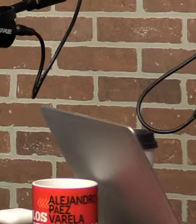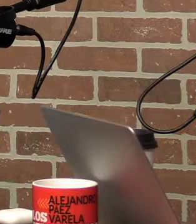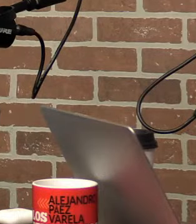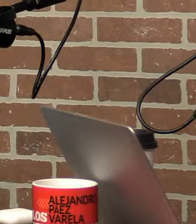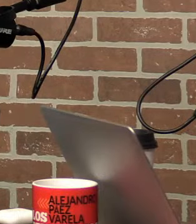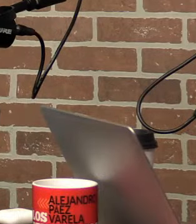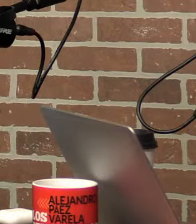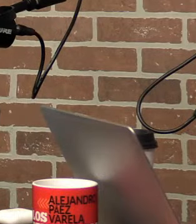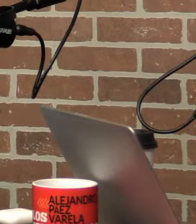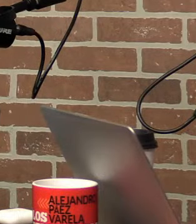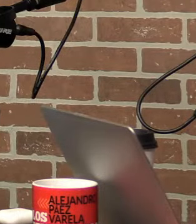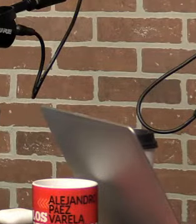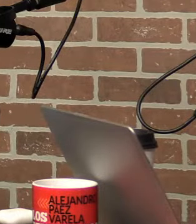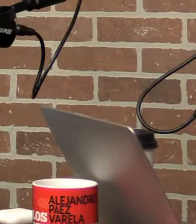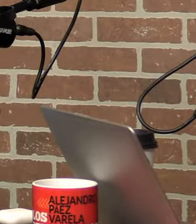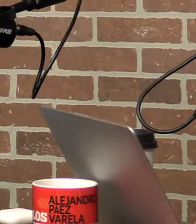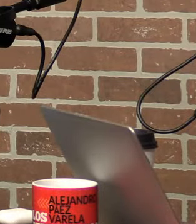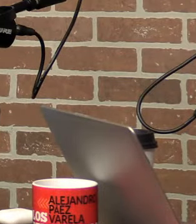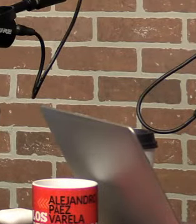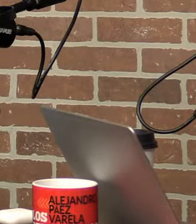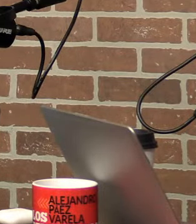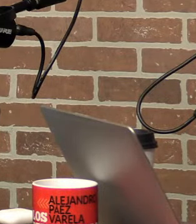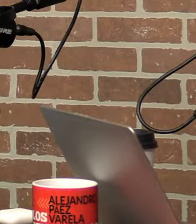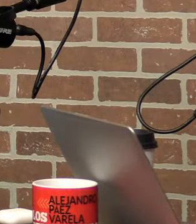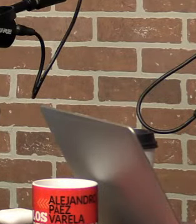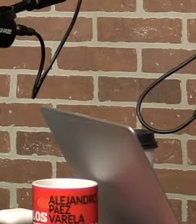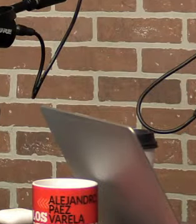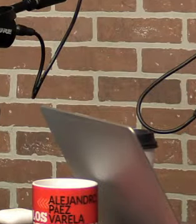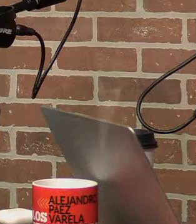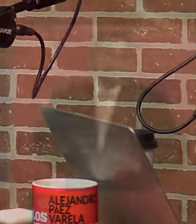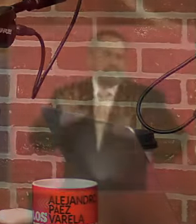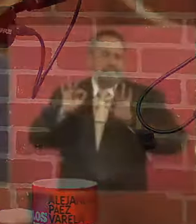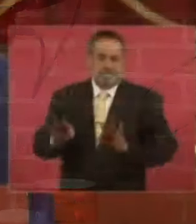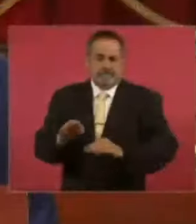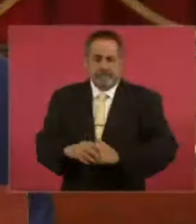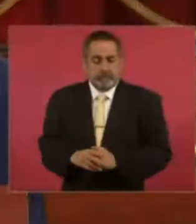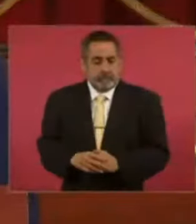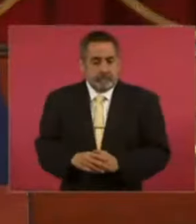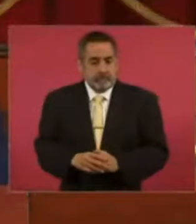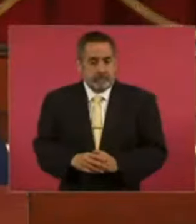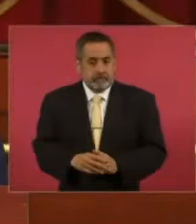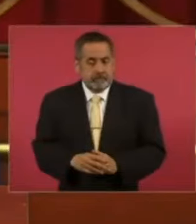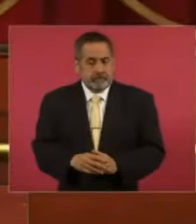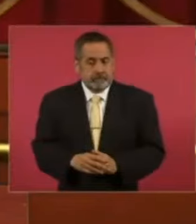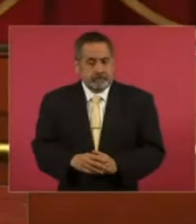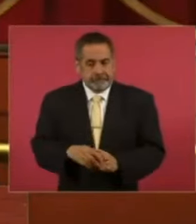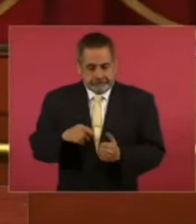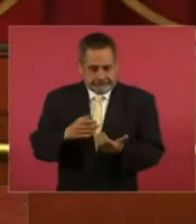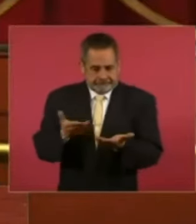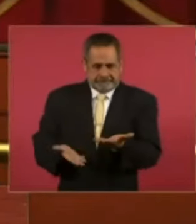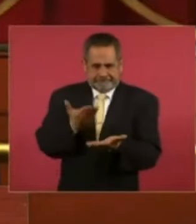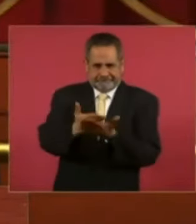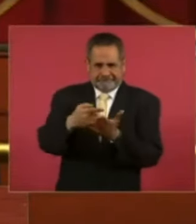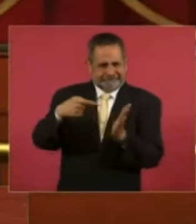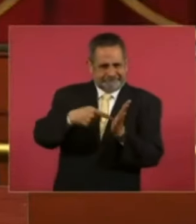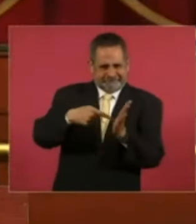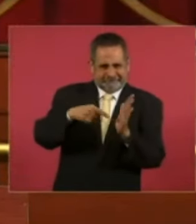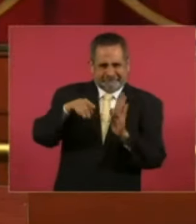Federación. Escuchemos cómo lo dijo el presidente esta tarde. La esencia de estas